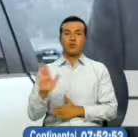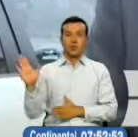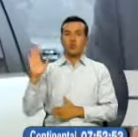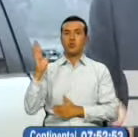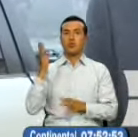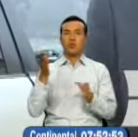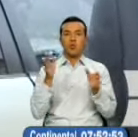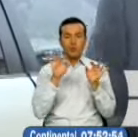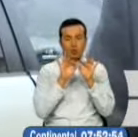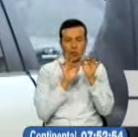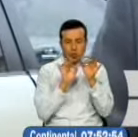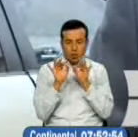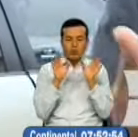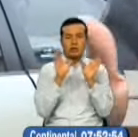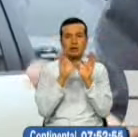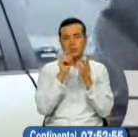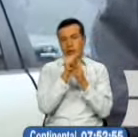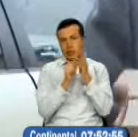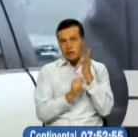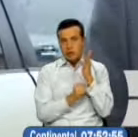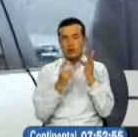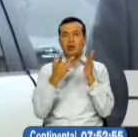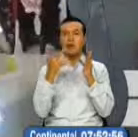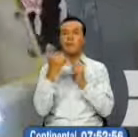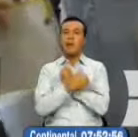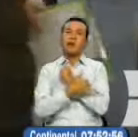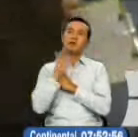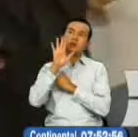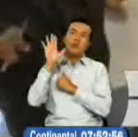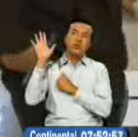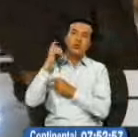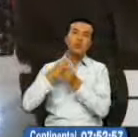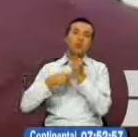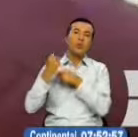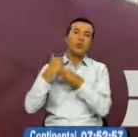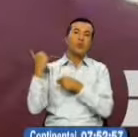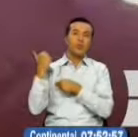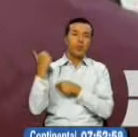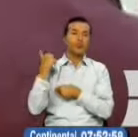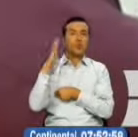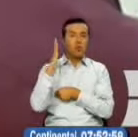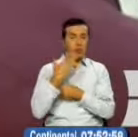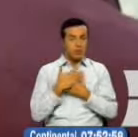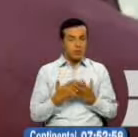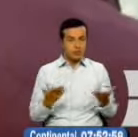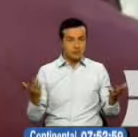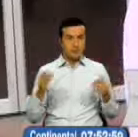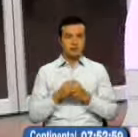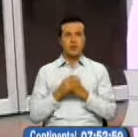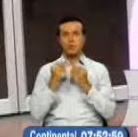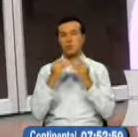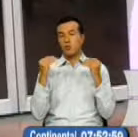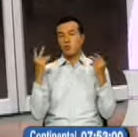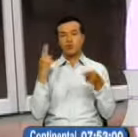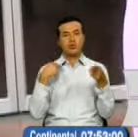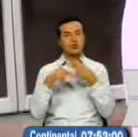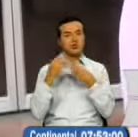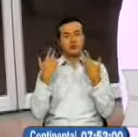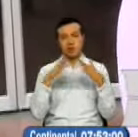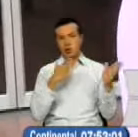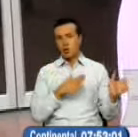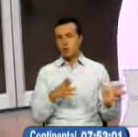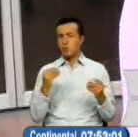de empaque, el tipo de certificación. Certificaciones, a qué países. Así se abren mercados para nuevos productos. Hay muchos emprendimientos ya